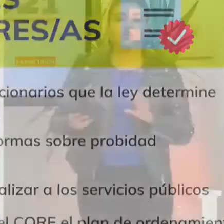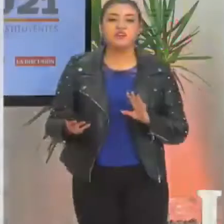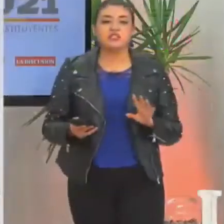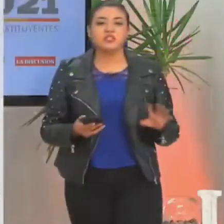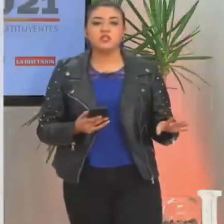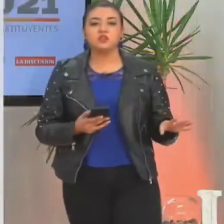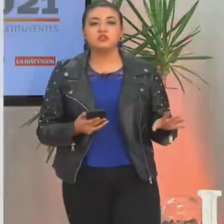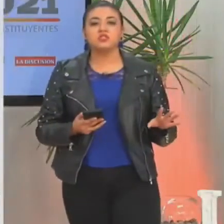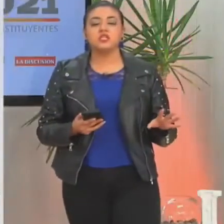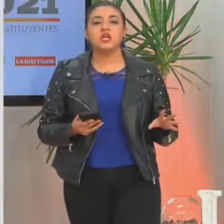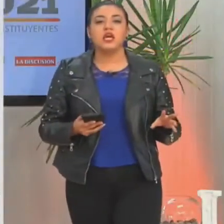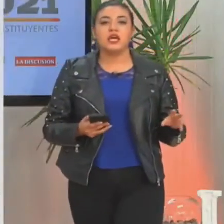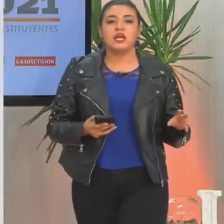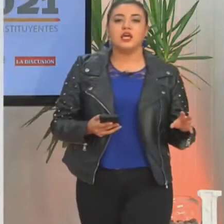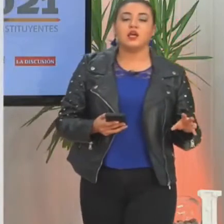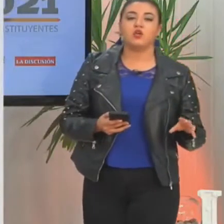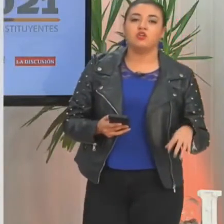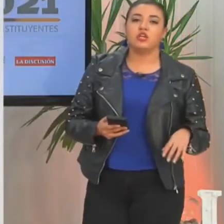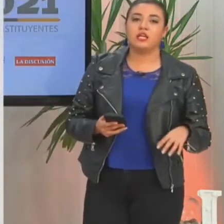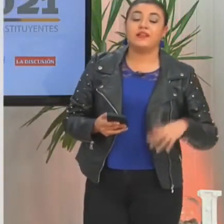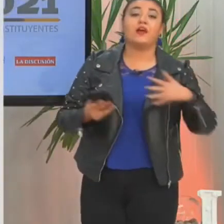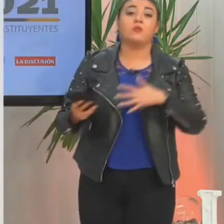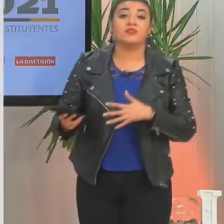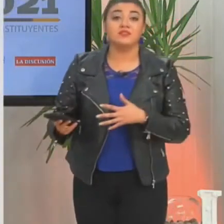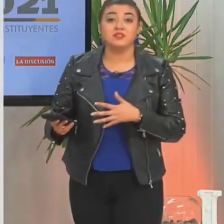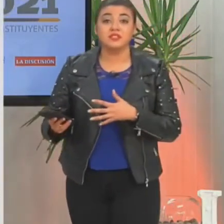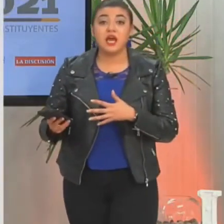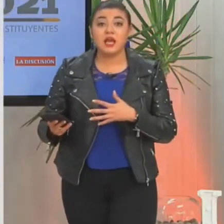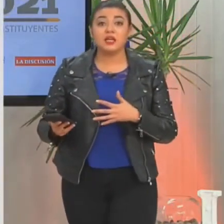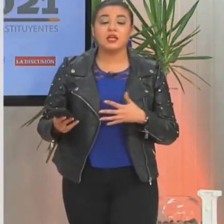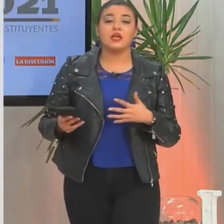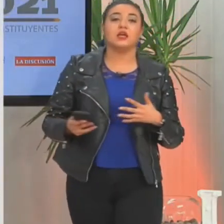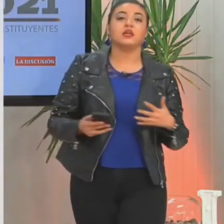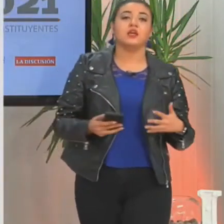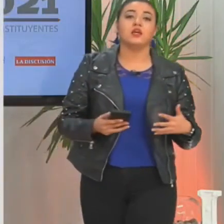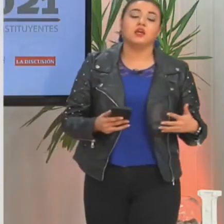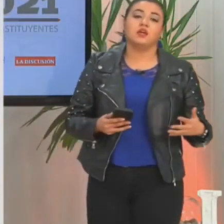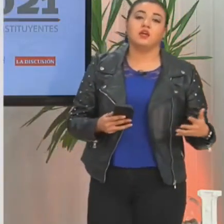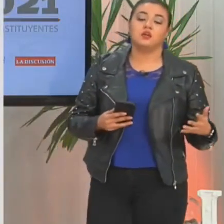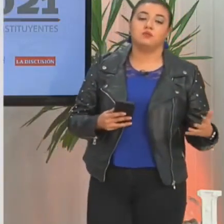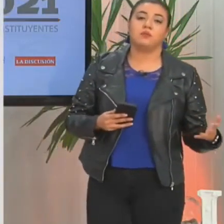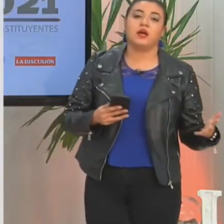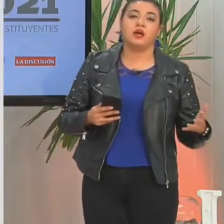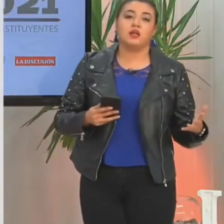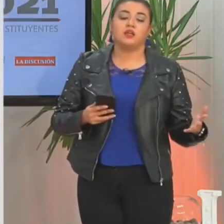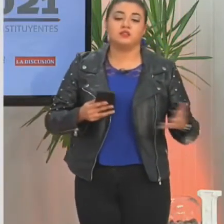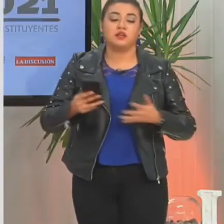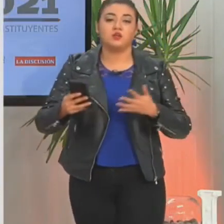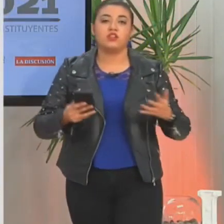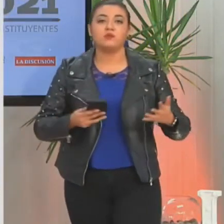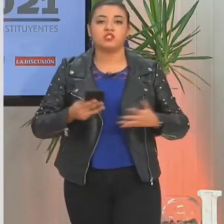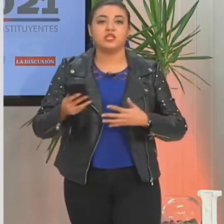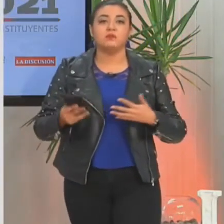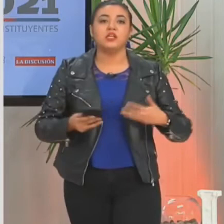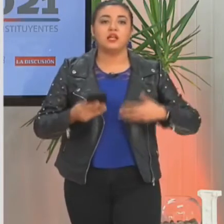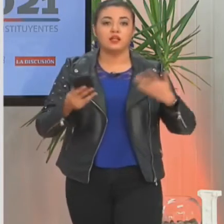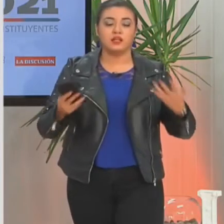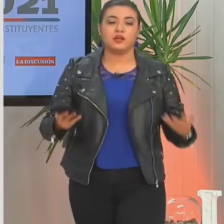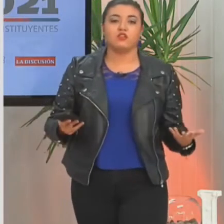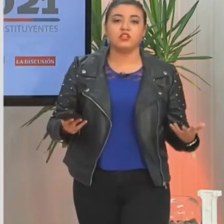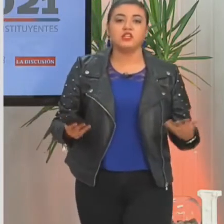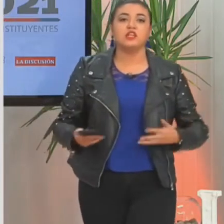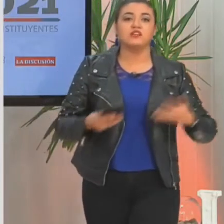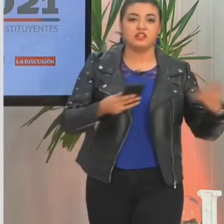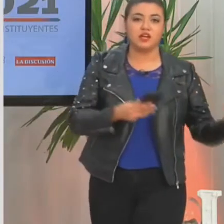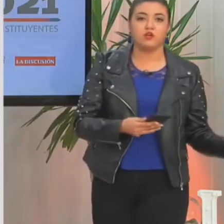cambio que va a existir con sí, con el delegado presidencial, que va, recordemos que se elimina el cargo